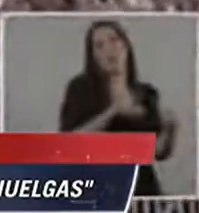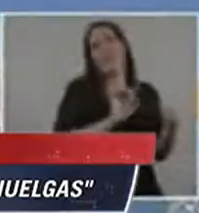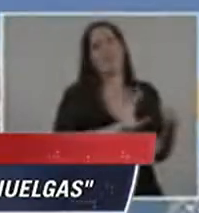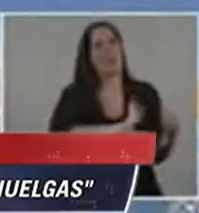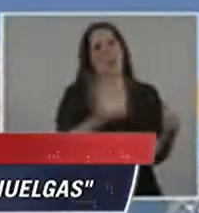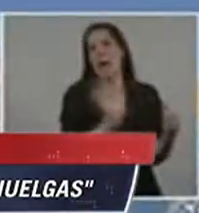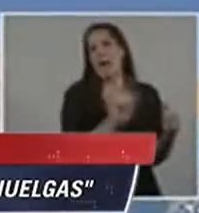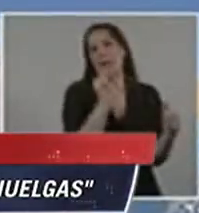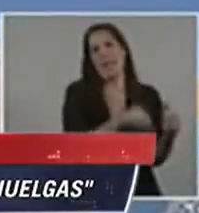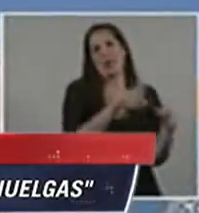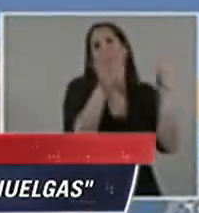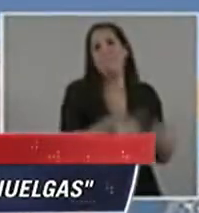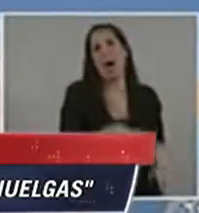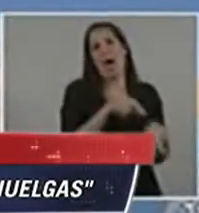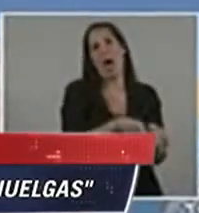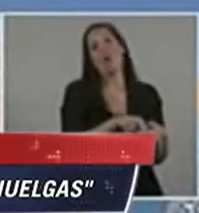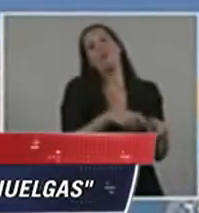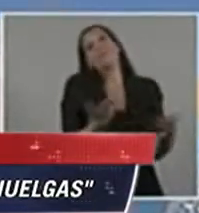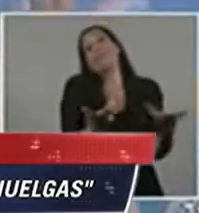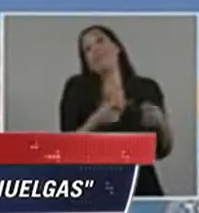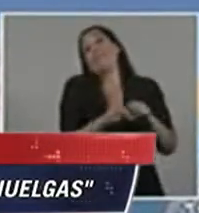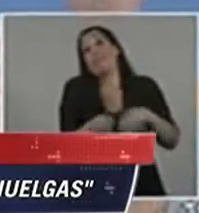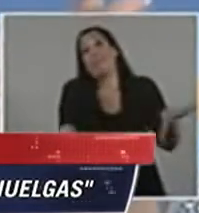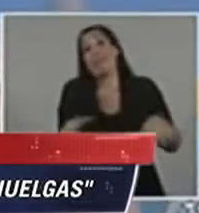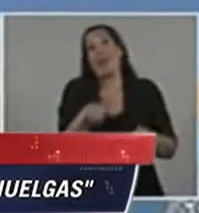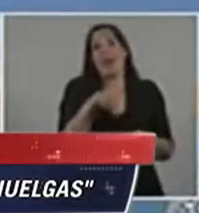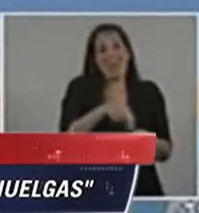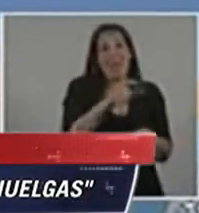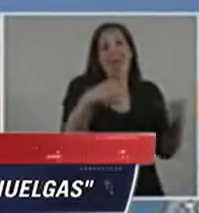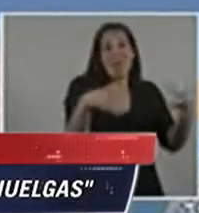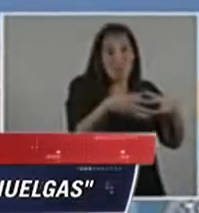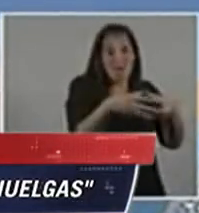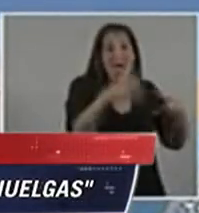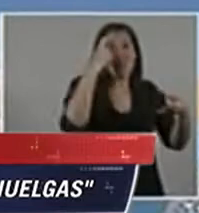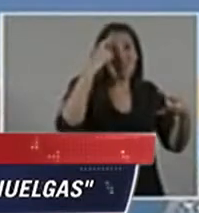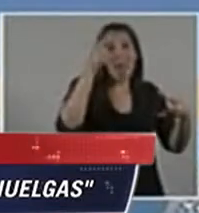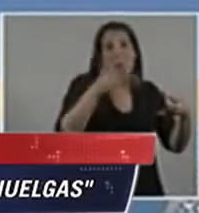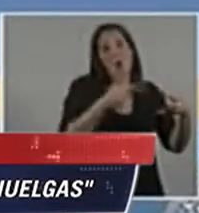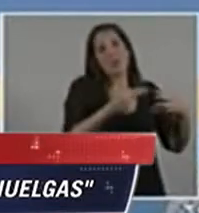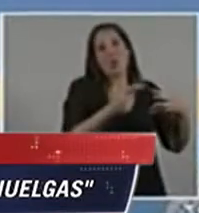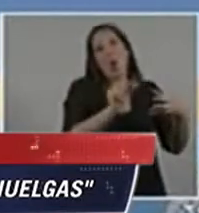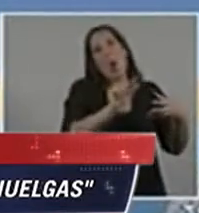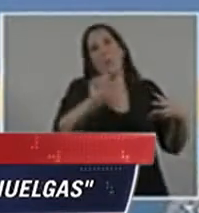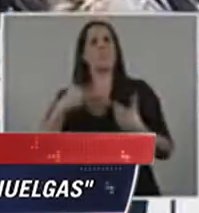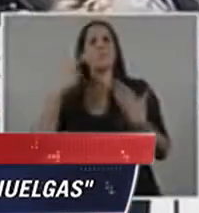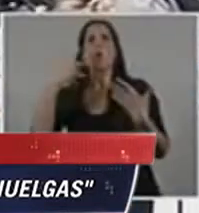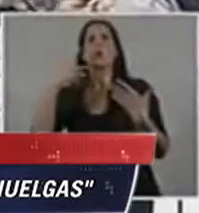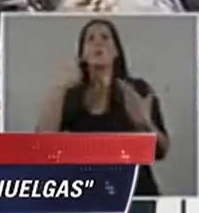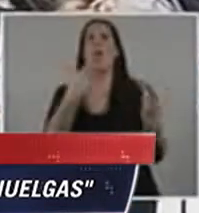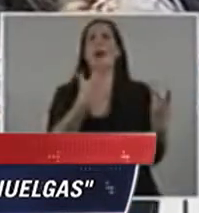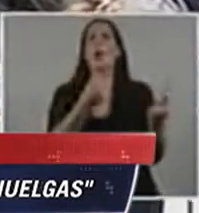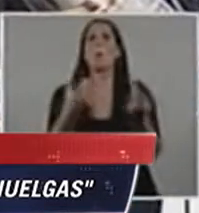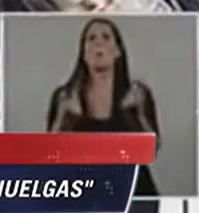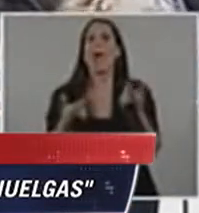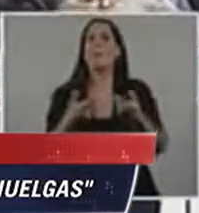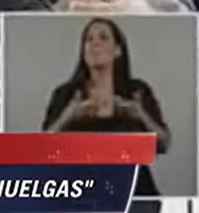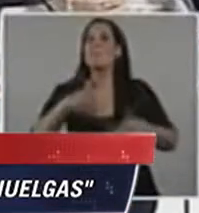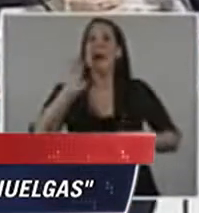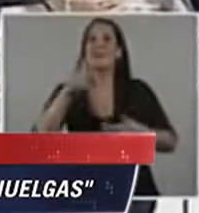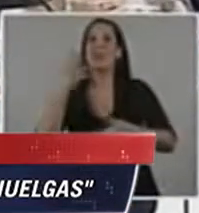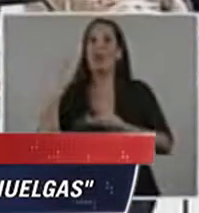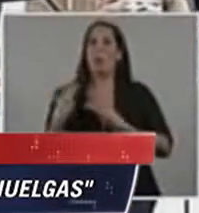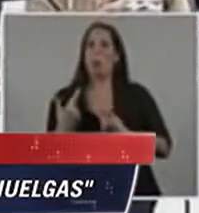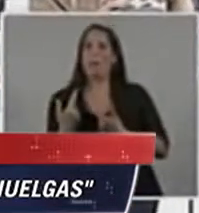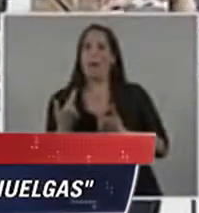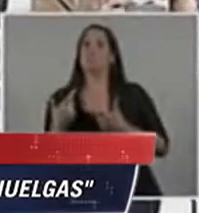solidariamente al resto de los compañeros trabajadores formales e informales. Por favor,